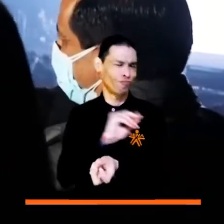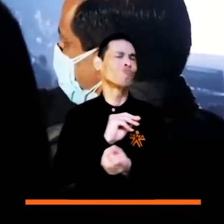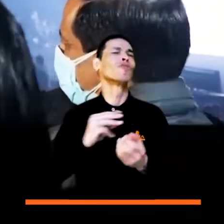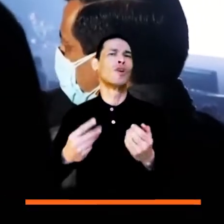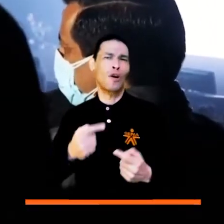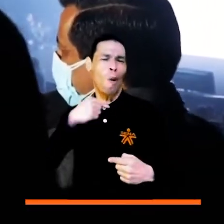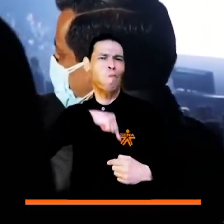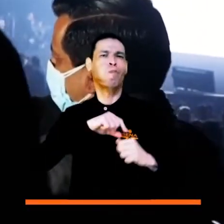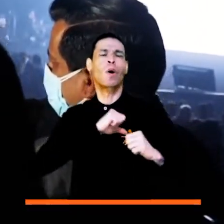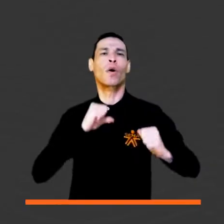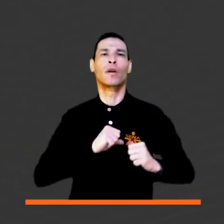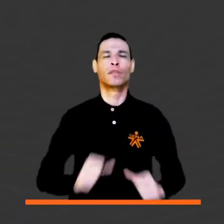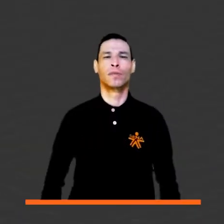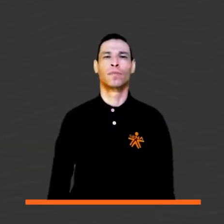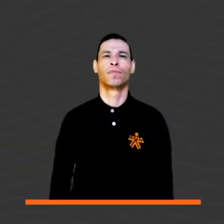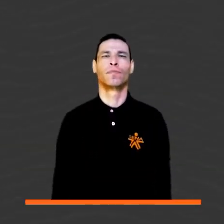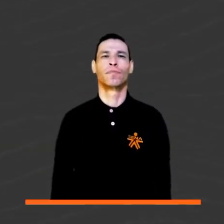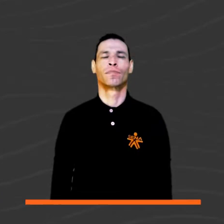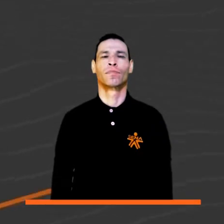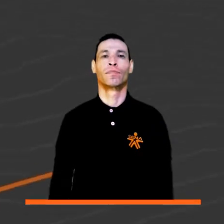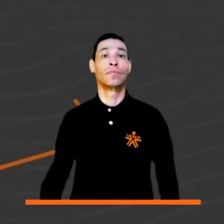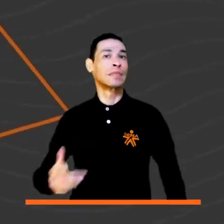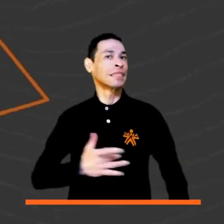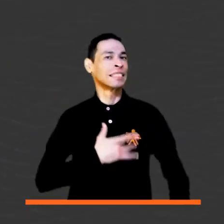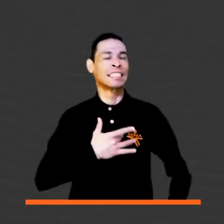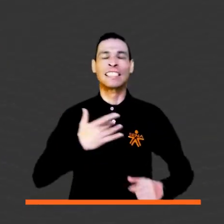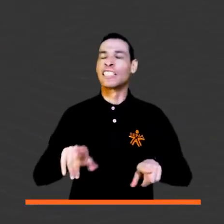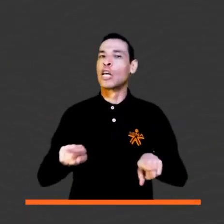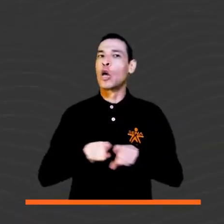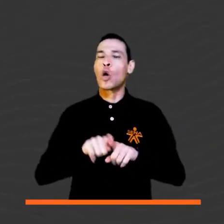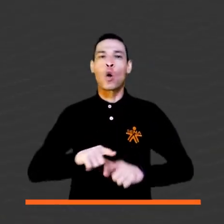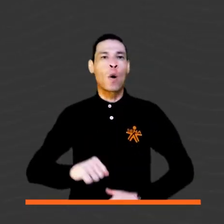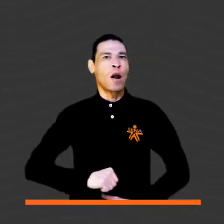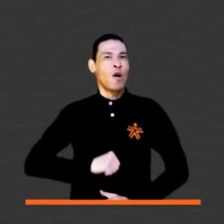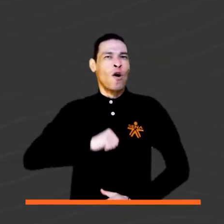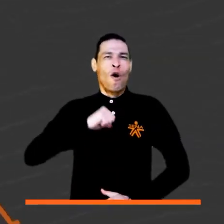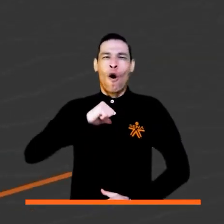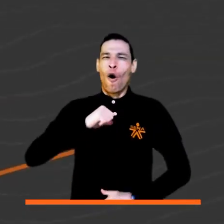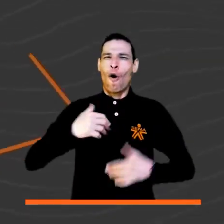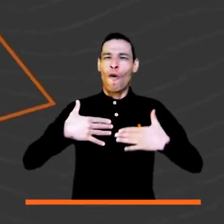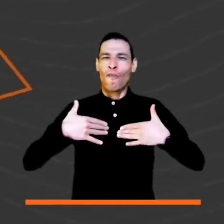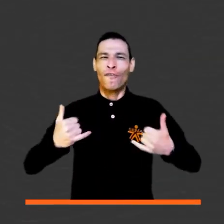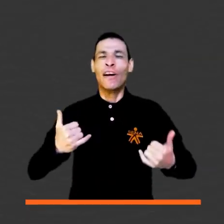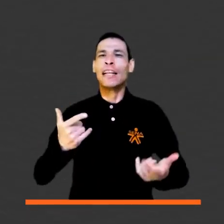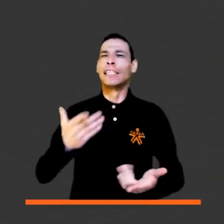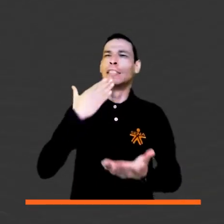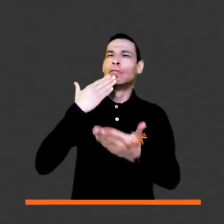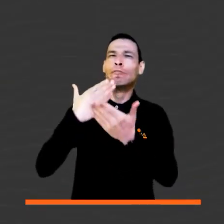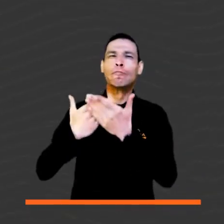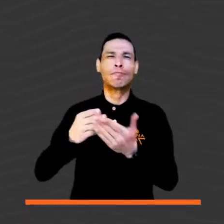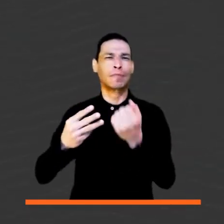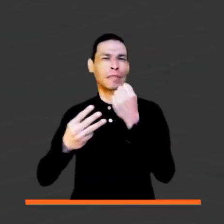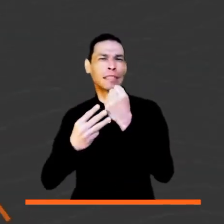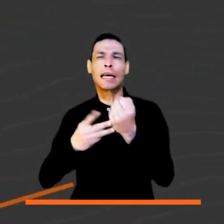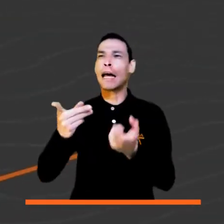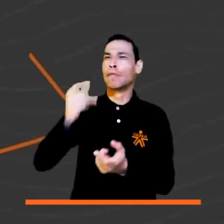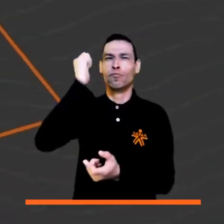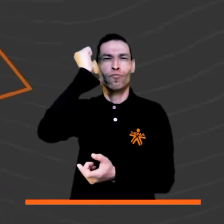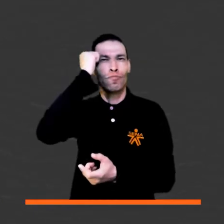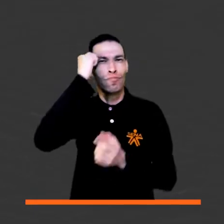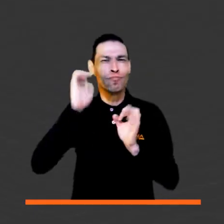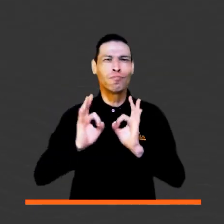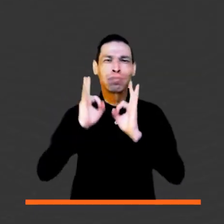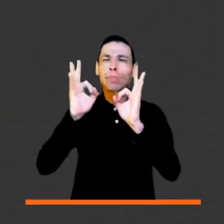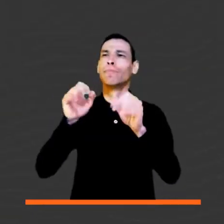que todos la llevamos en el corazón. Yo me sentí muy orgulloso al observar que gracias al SENA, gracias a los calificados